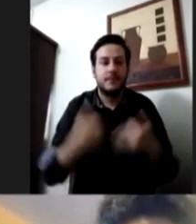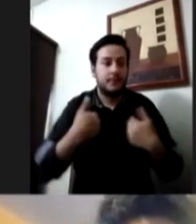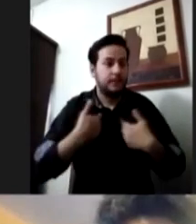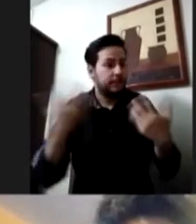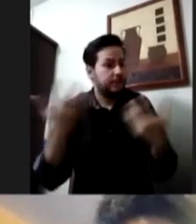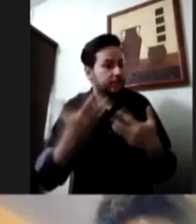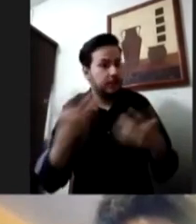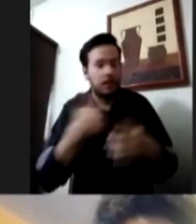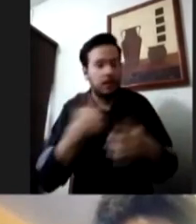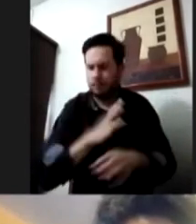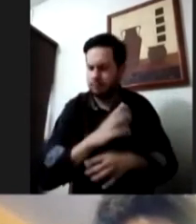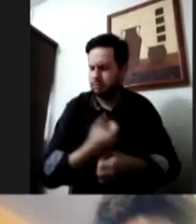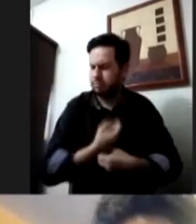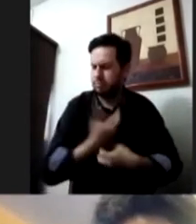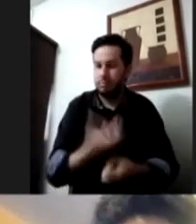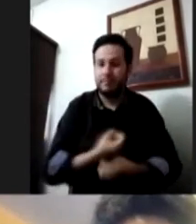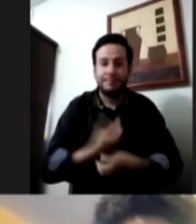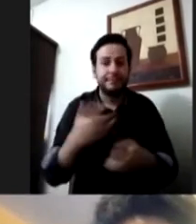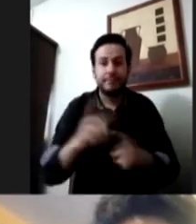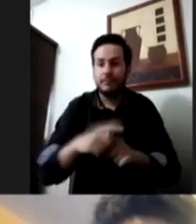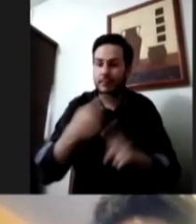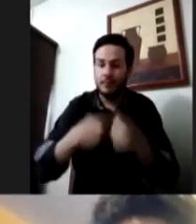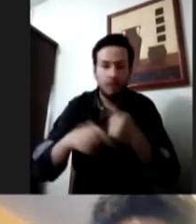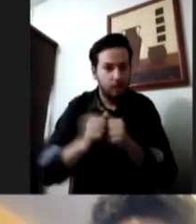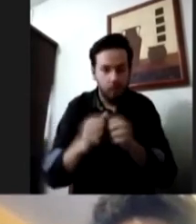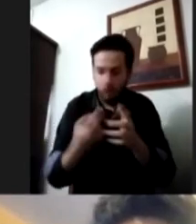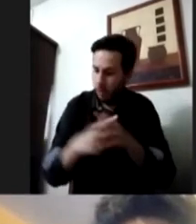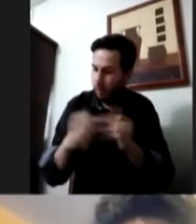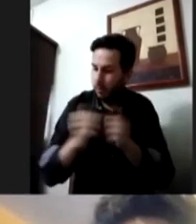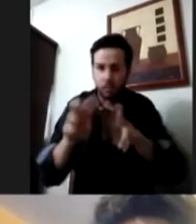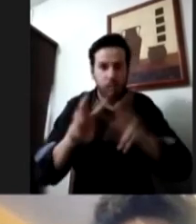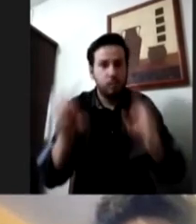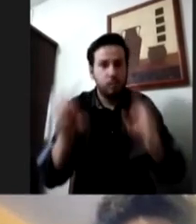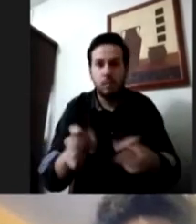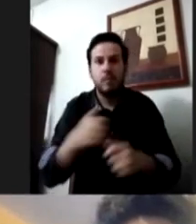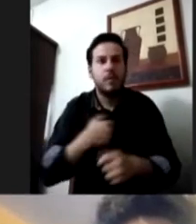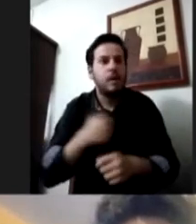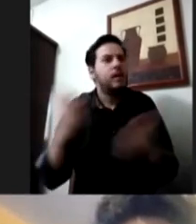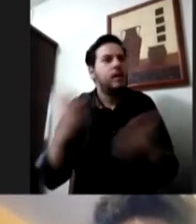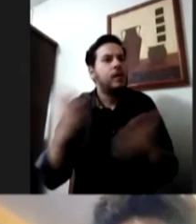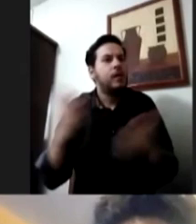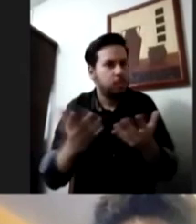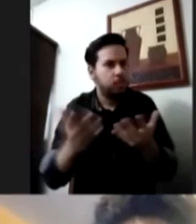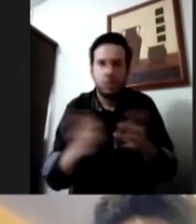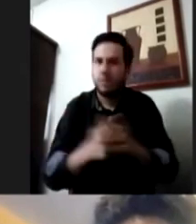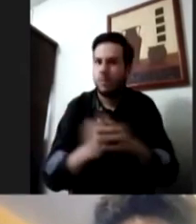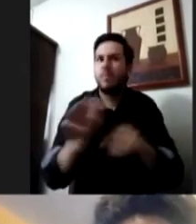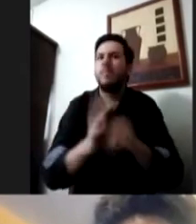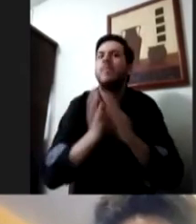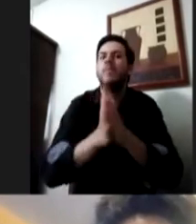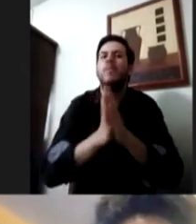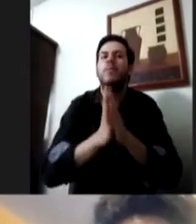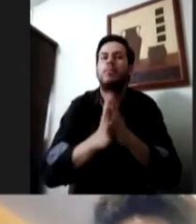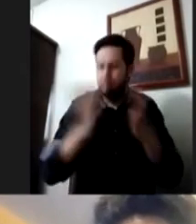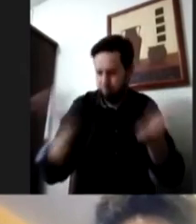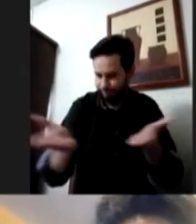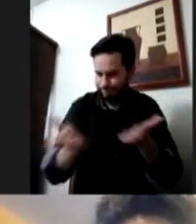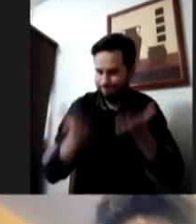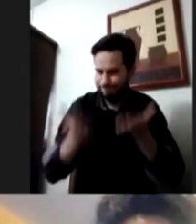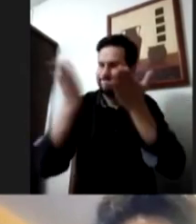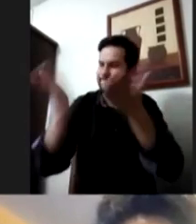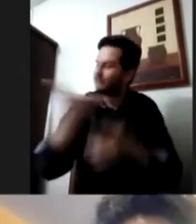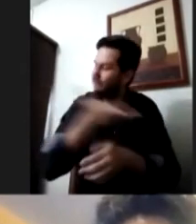favor, como decía yo, de introducirnos a este tema, de ponernos a este tema. Y, pues, por favor, Jennifer, somos todo